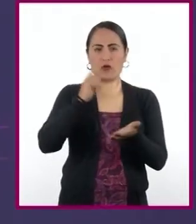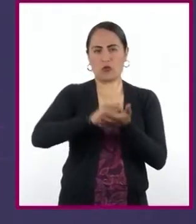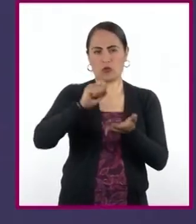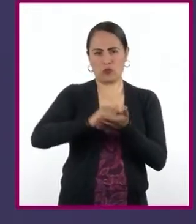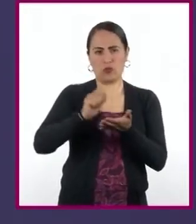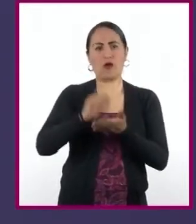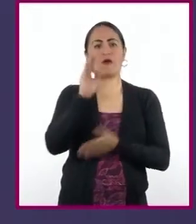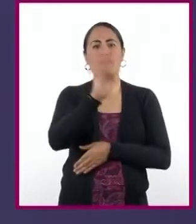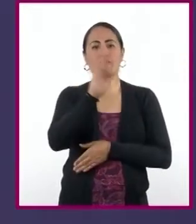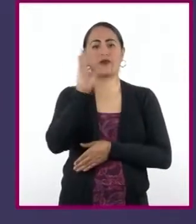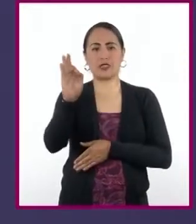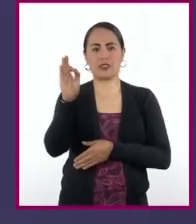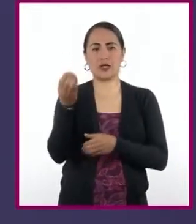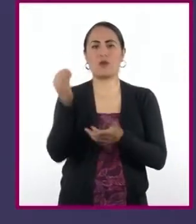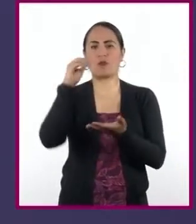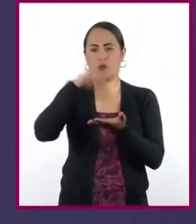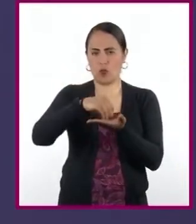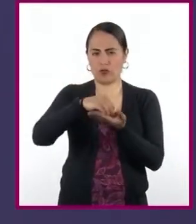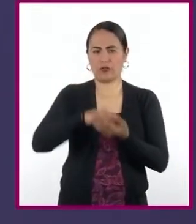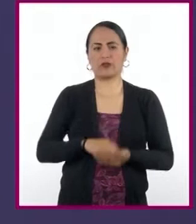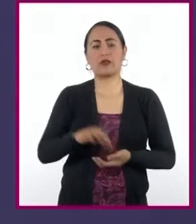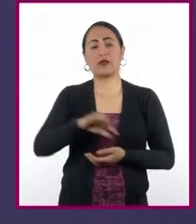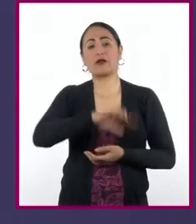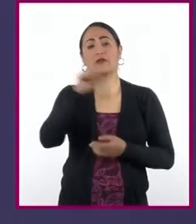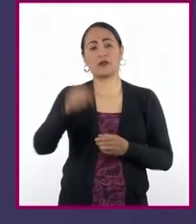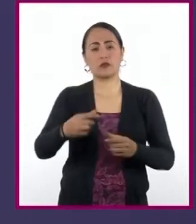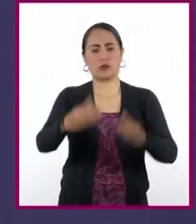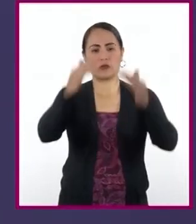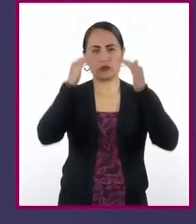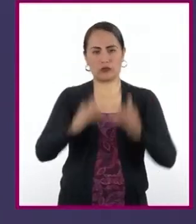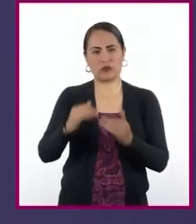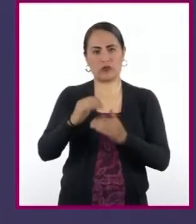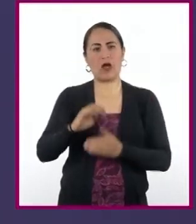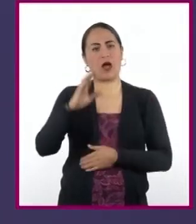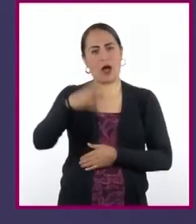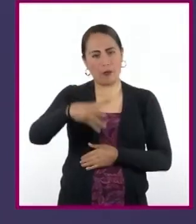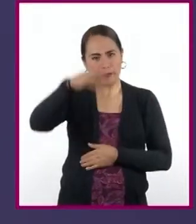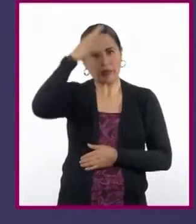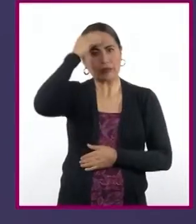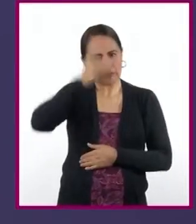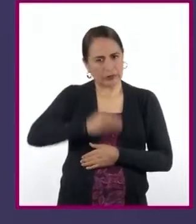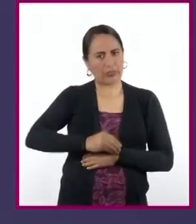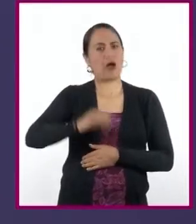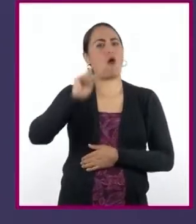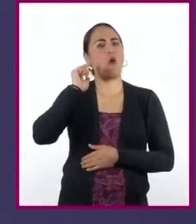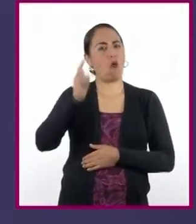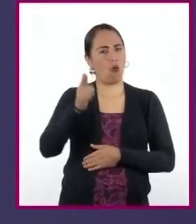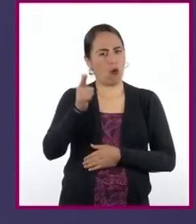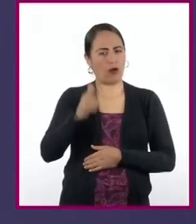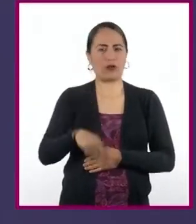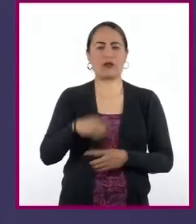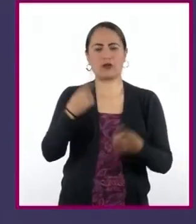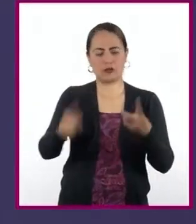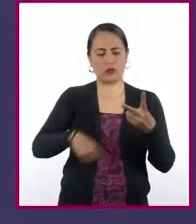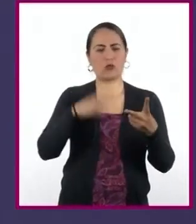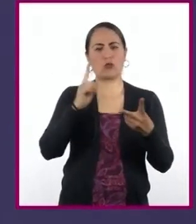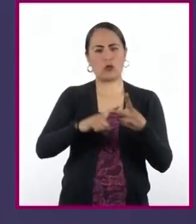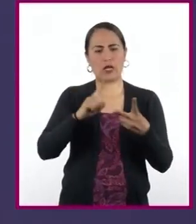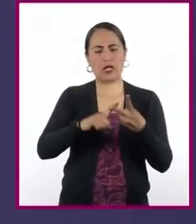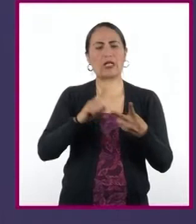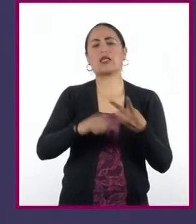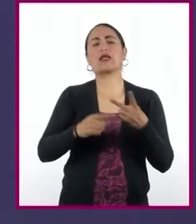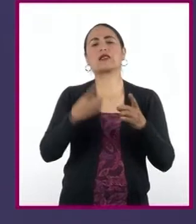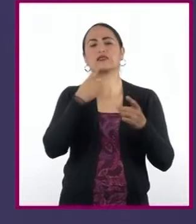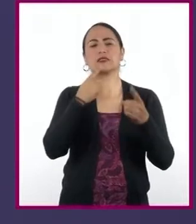la fecha. Enseguida, escriban el aprendizaje esperado. Utiliza recursos discursivos para